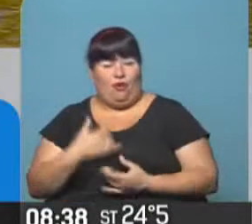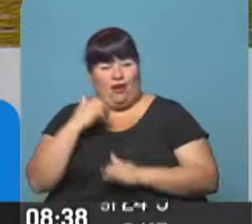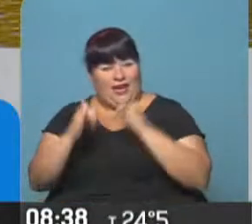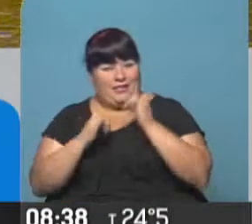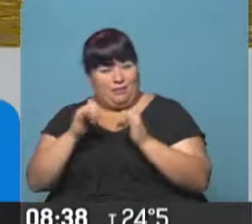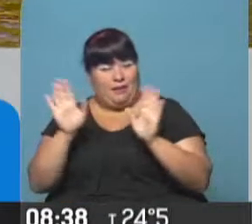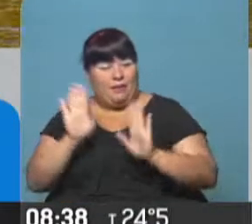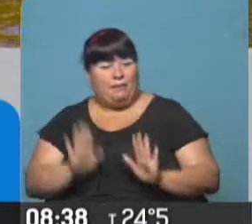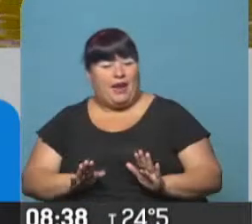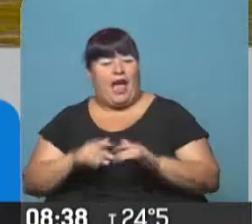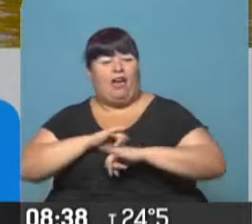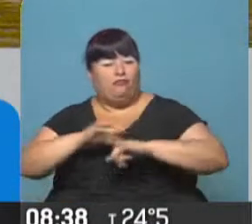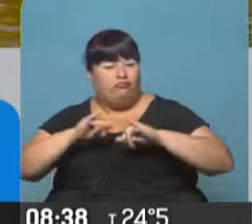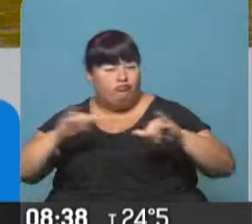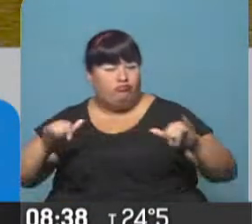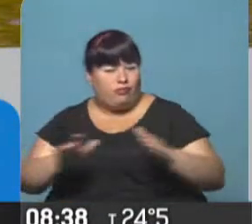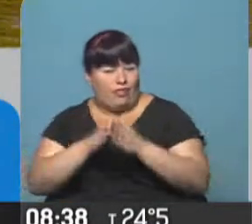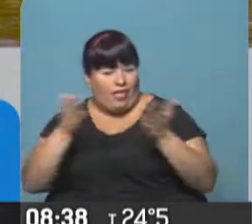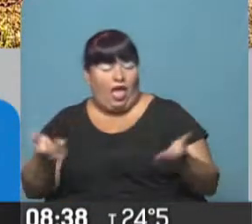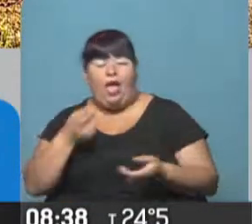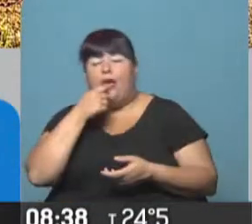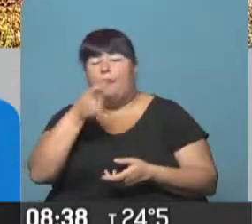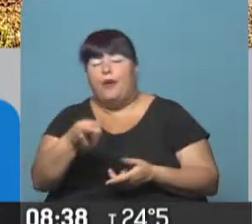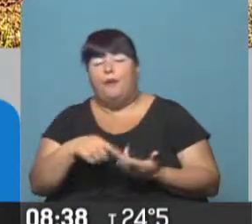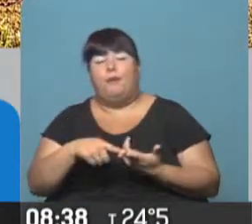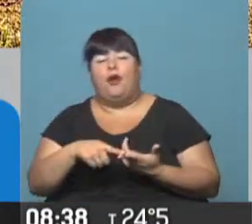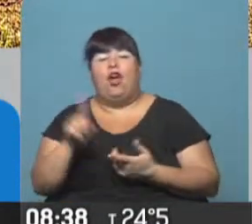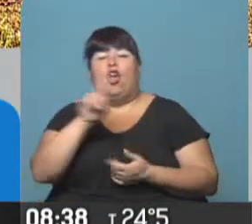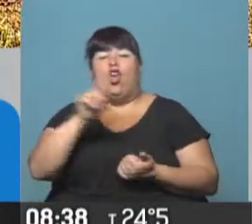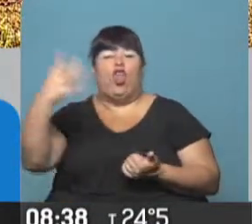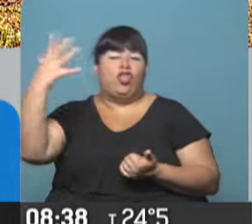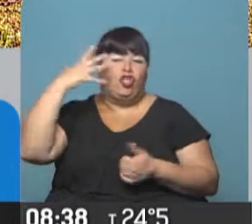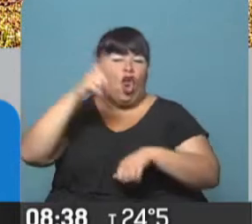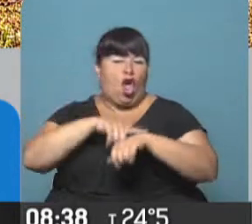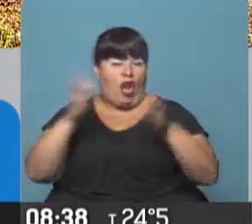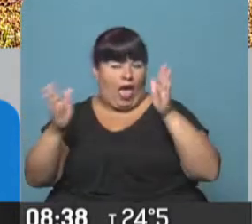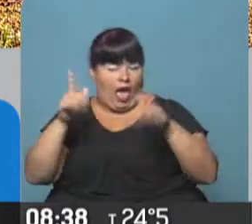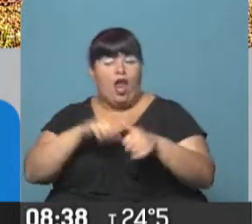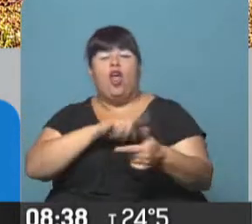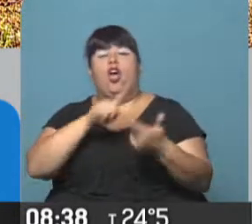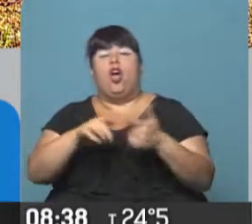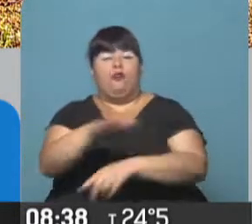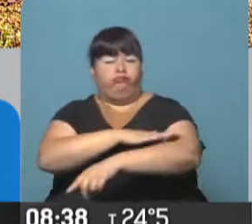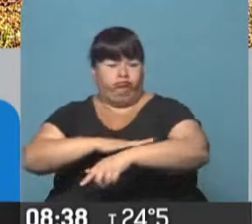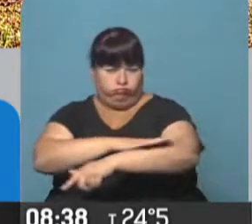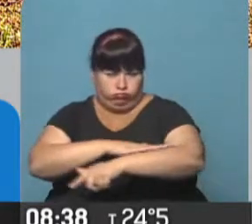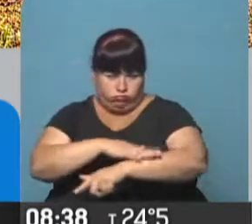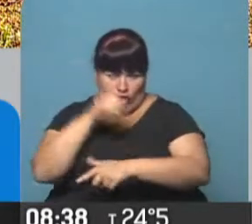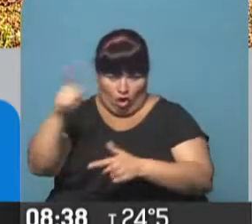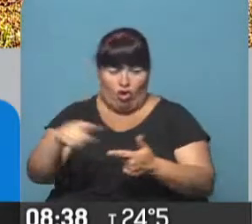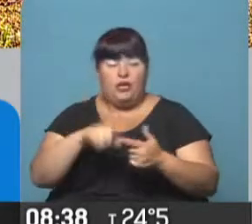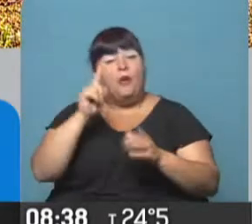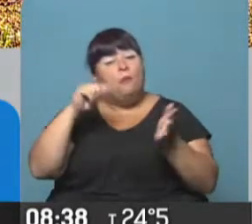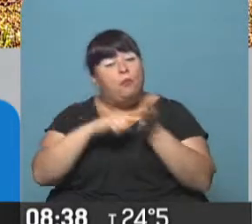colaborado en la edición de las publicaciones esas, no exponerse al sol en horas pico, colocarse protectores. Aparte